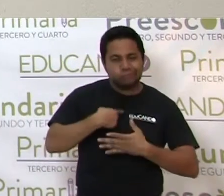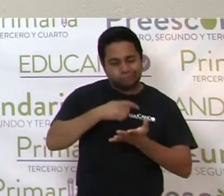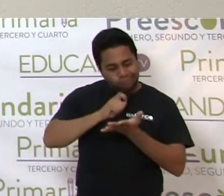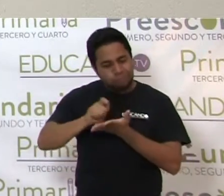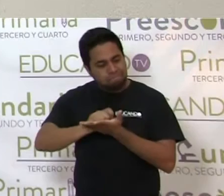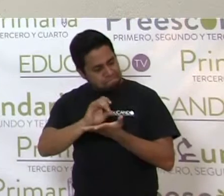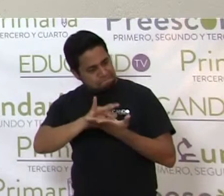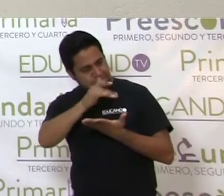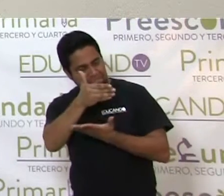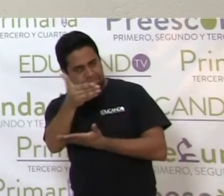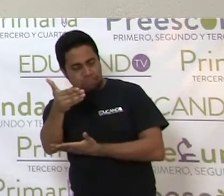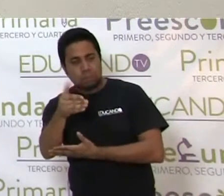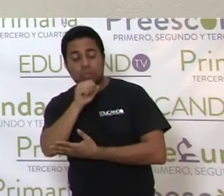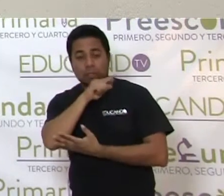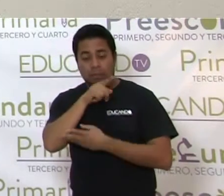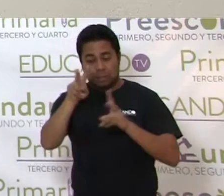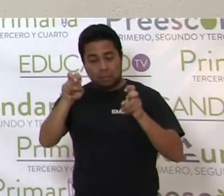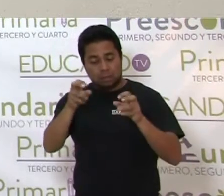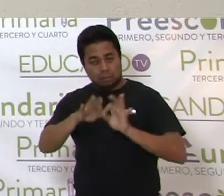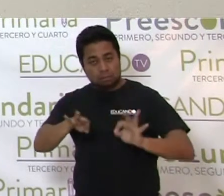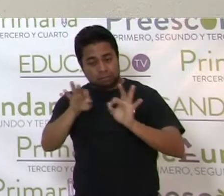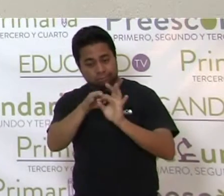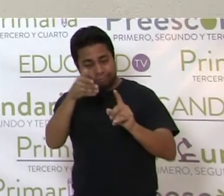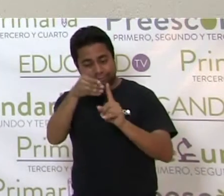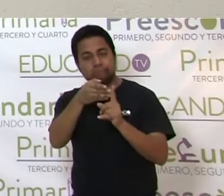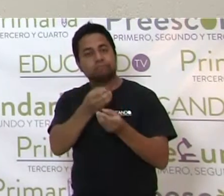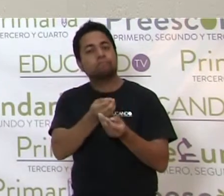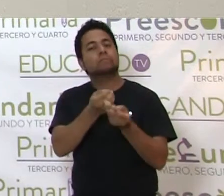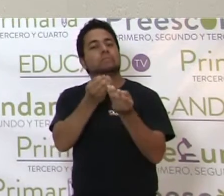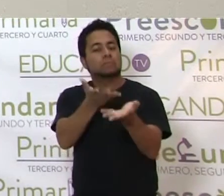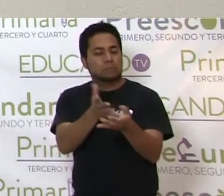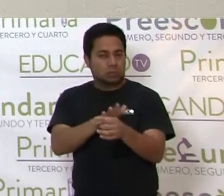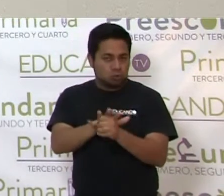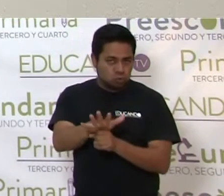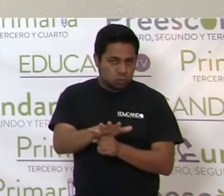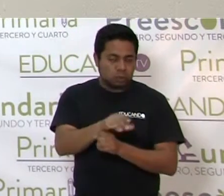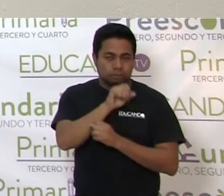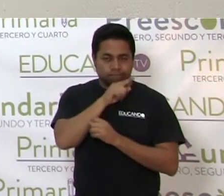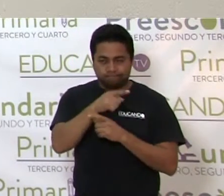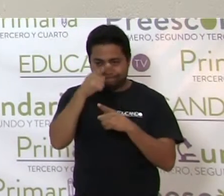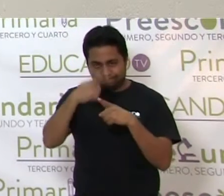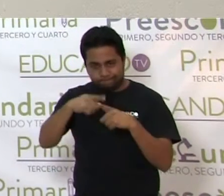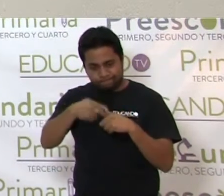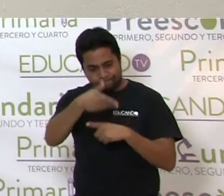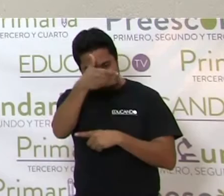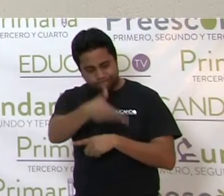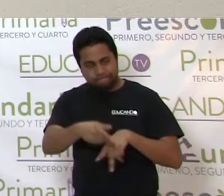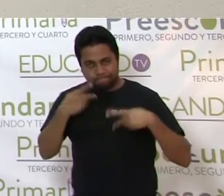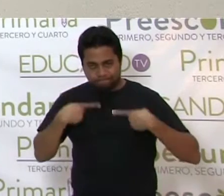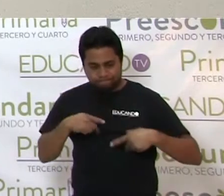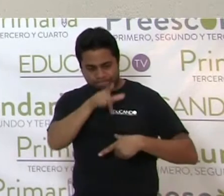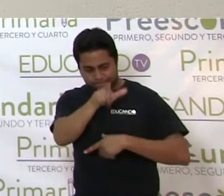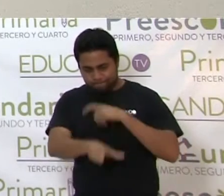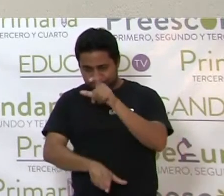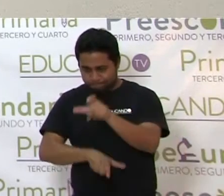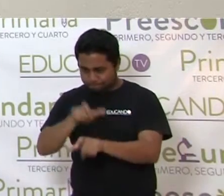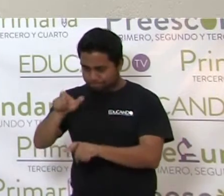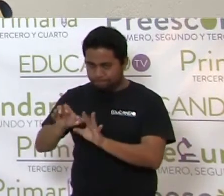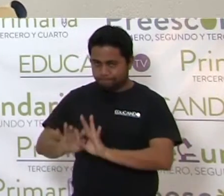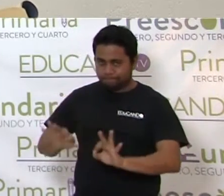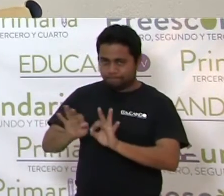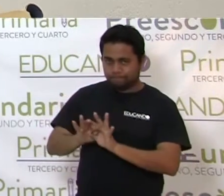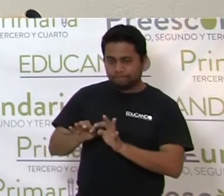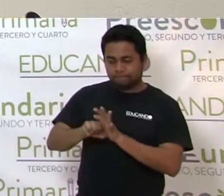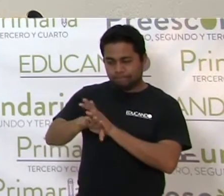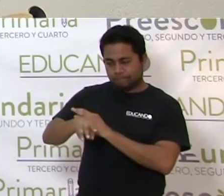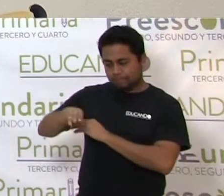También nos dice cuál es el tema central y quiénes son los personajes principales. Los personajes principales son